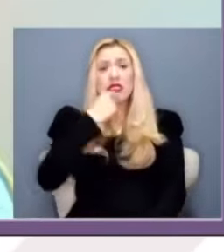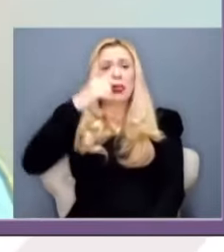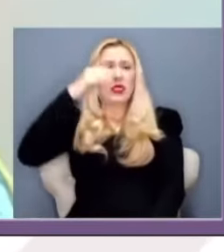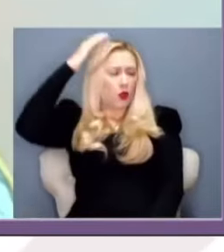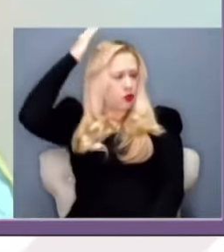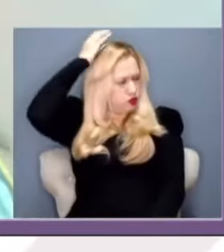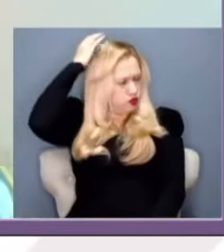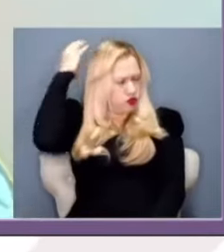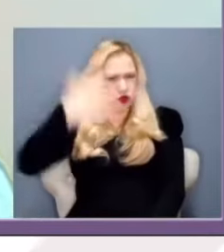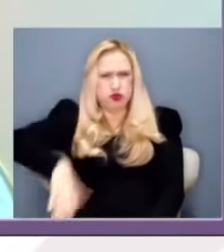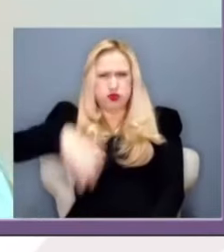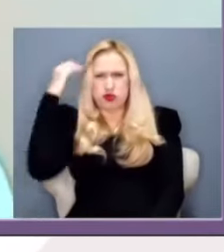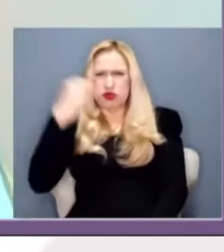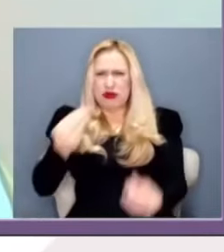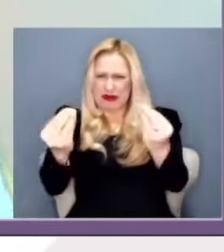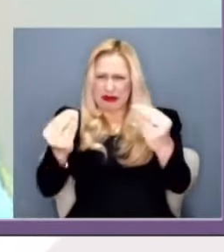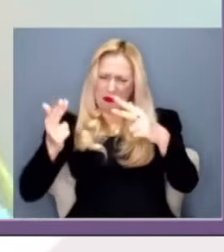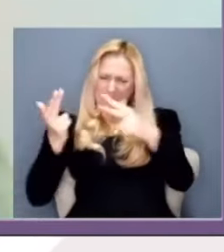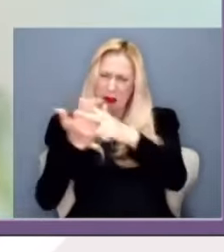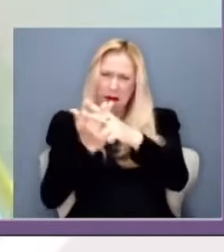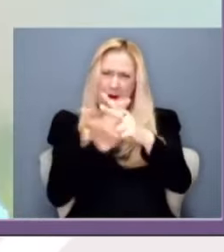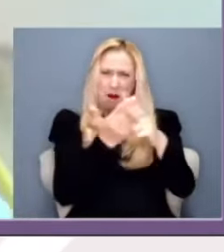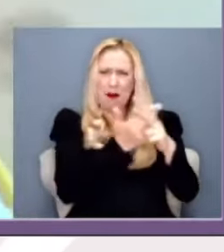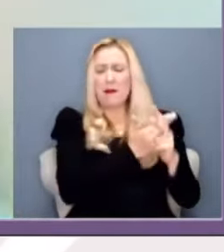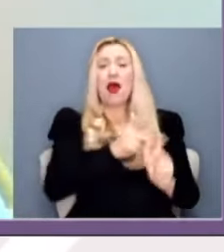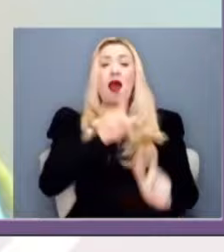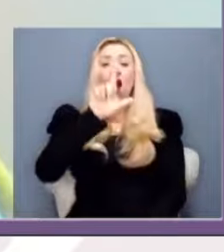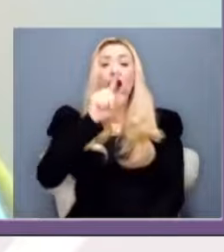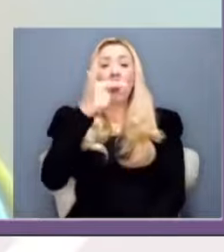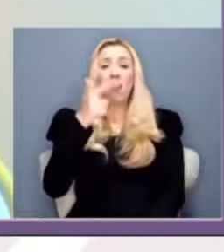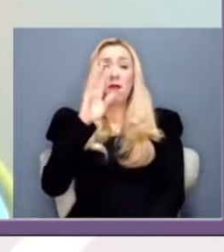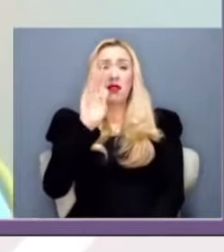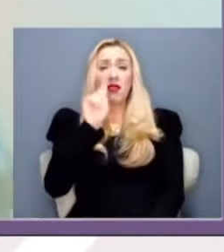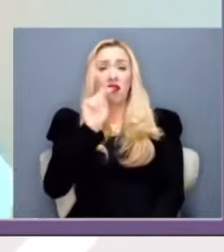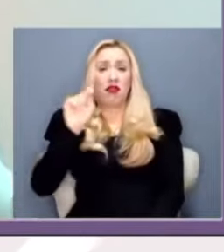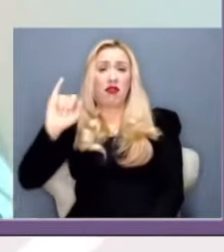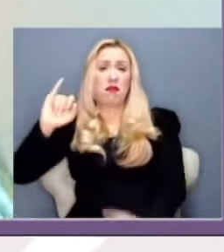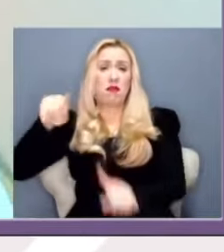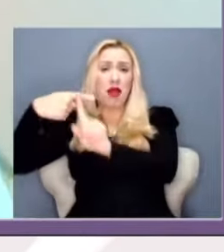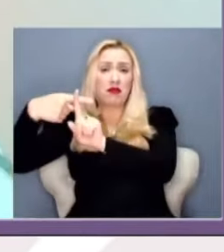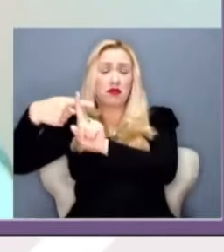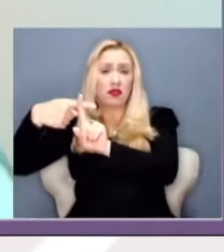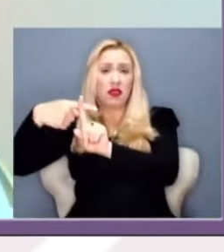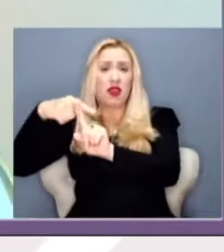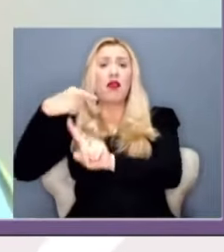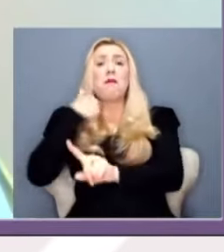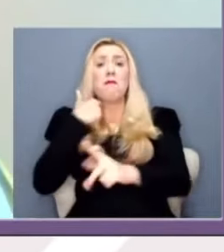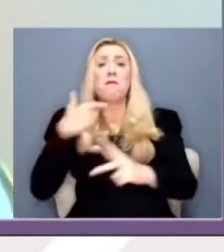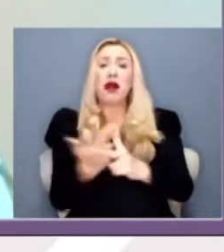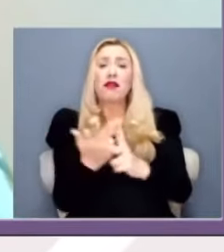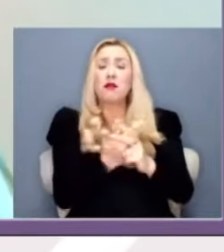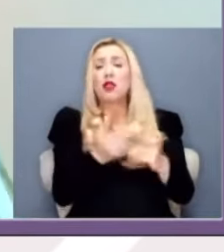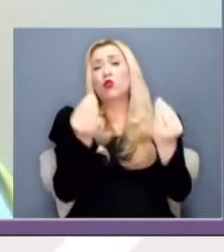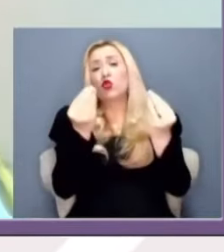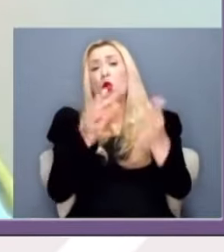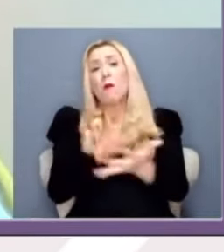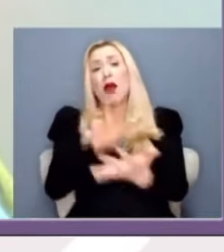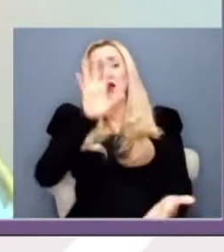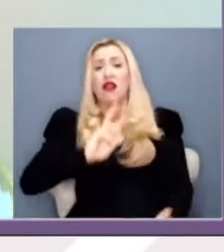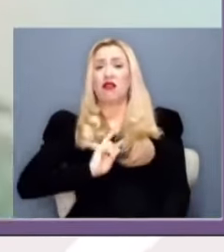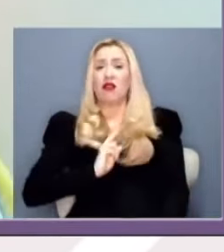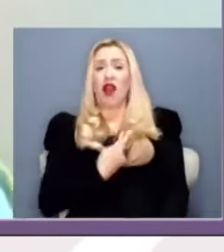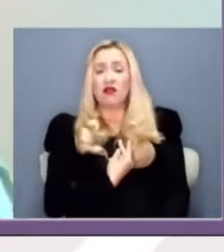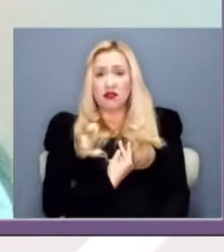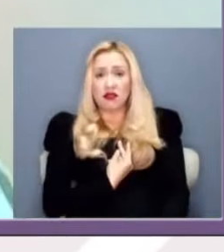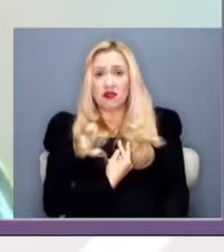comunidad LGBT+, haciendo énfasis en el aumento de la violencia y asesinatos a compañeras trans. Y pues uno